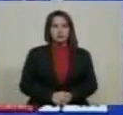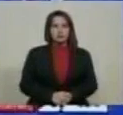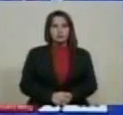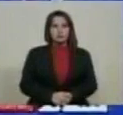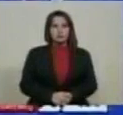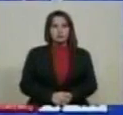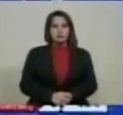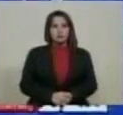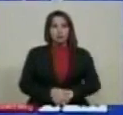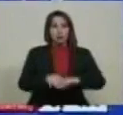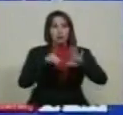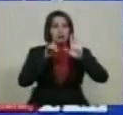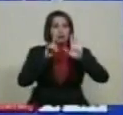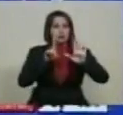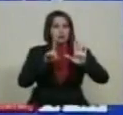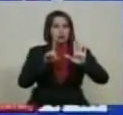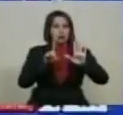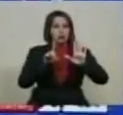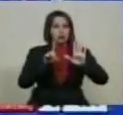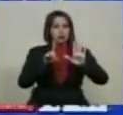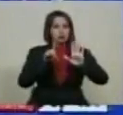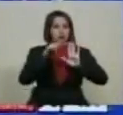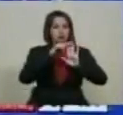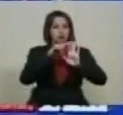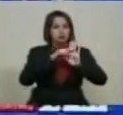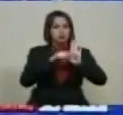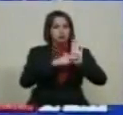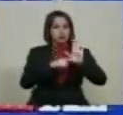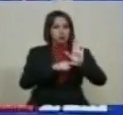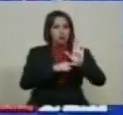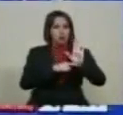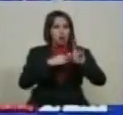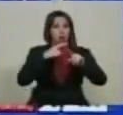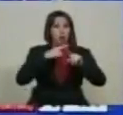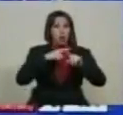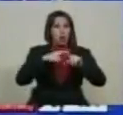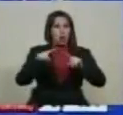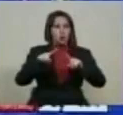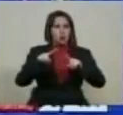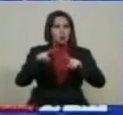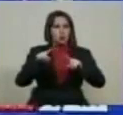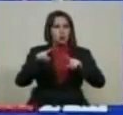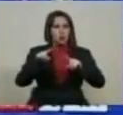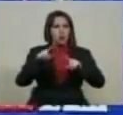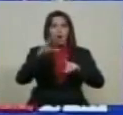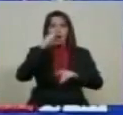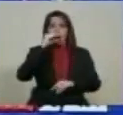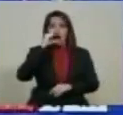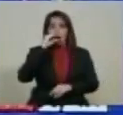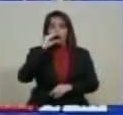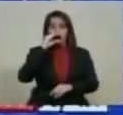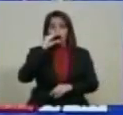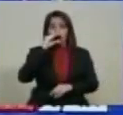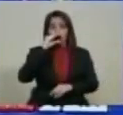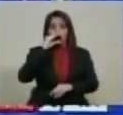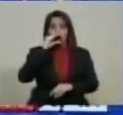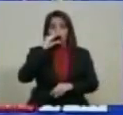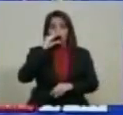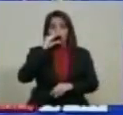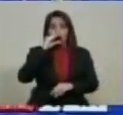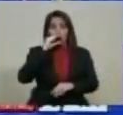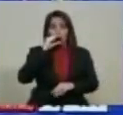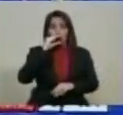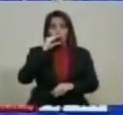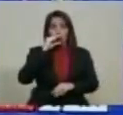En sexto lugar, el compañero Héctor Rodríguez, que va a ser vicepresidente de formación